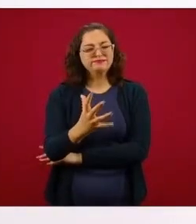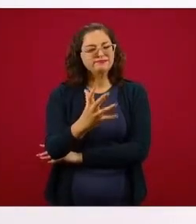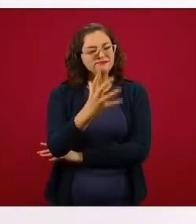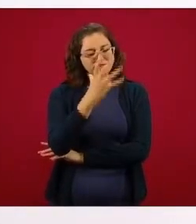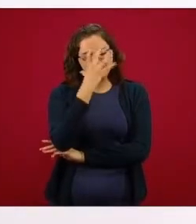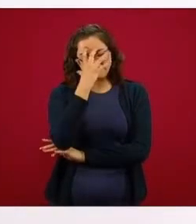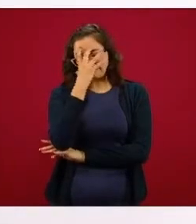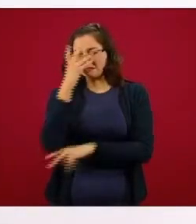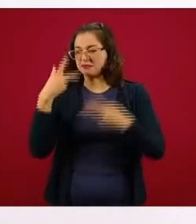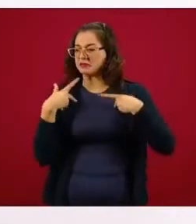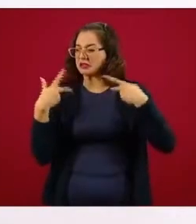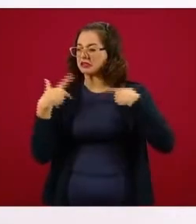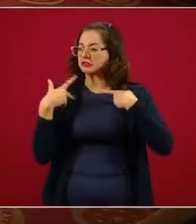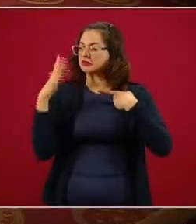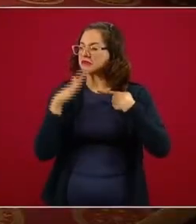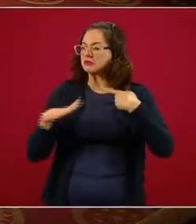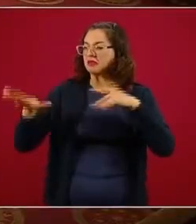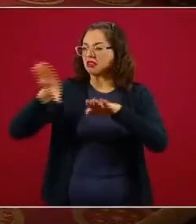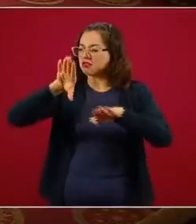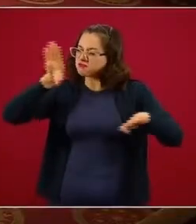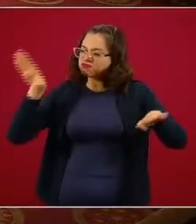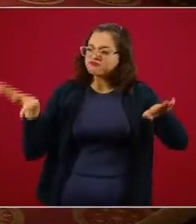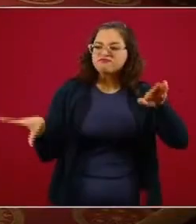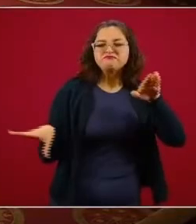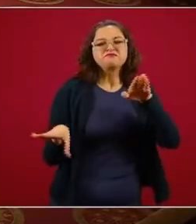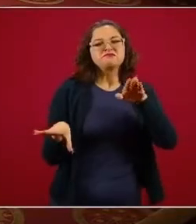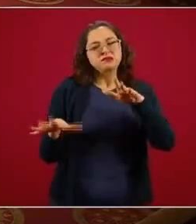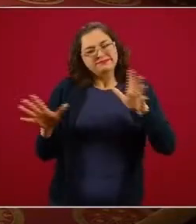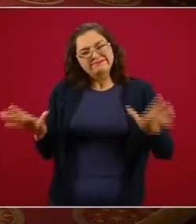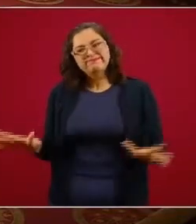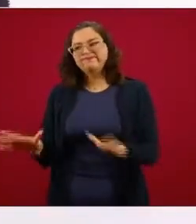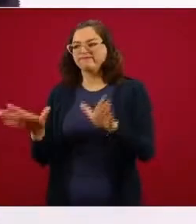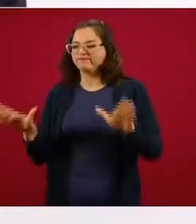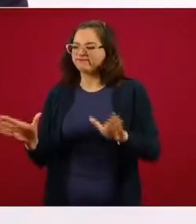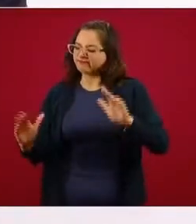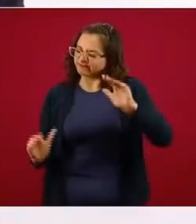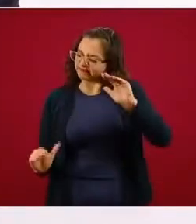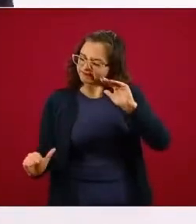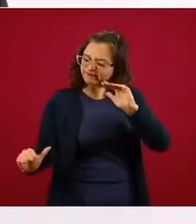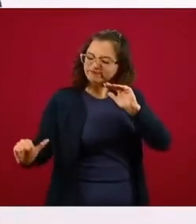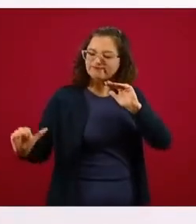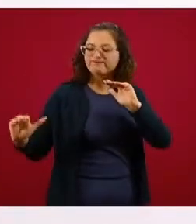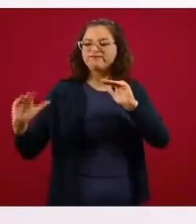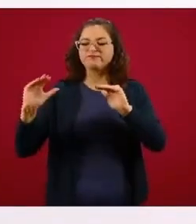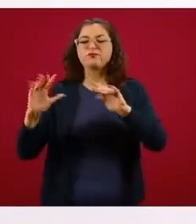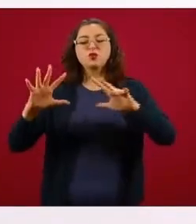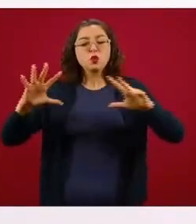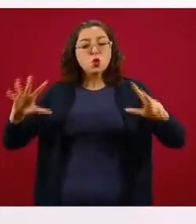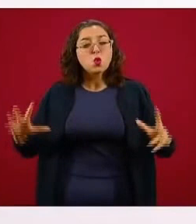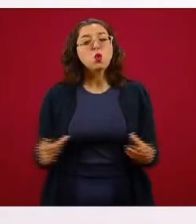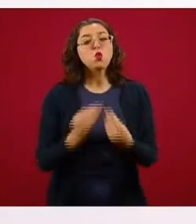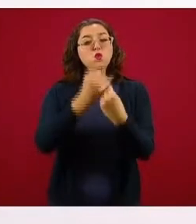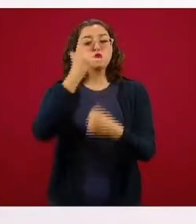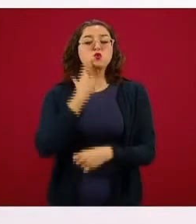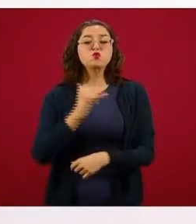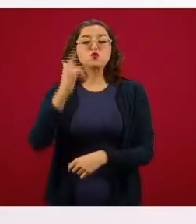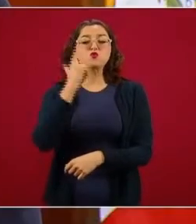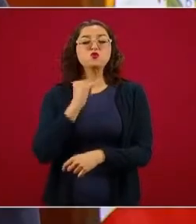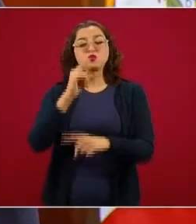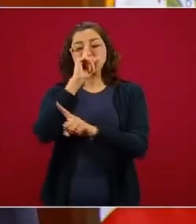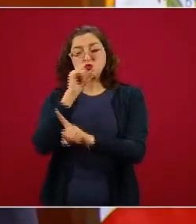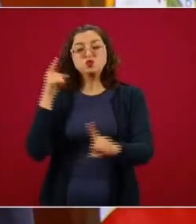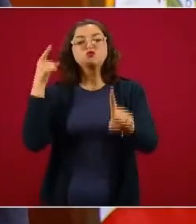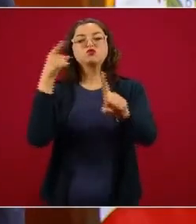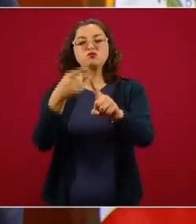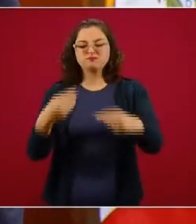desigualdad social. Vamos, pues, todos juntos a seguir luchando para